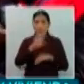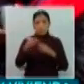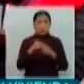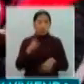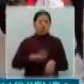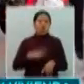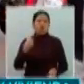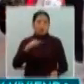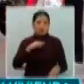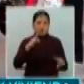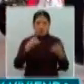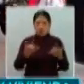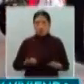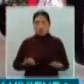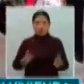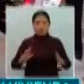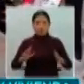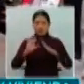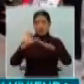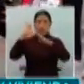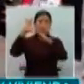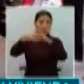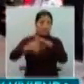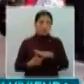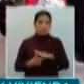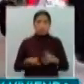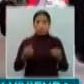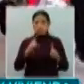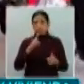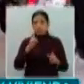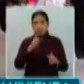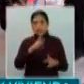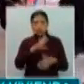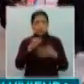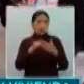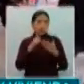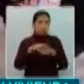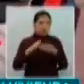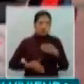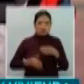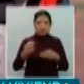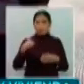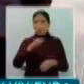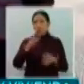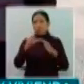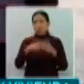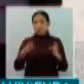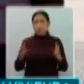estamos. Posteriormente, lo que vamos a hacer justamente es que cada